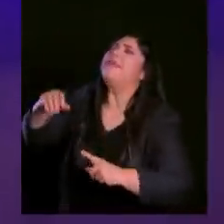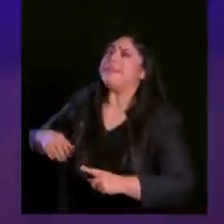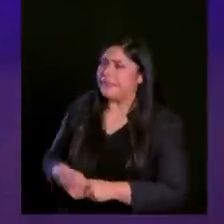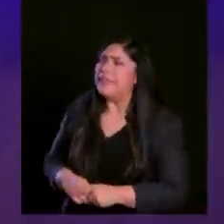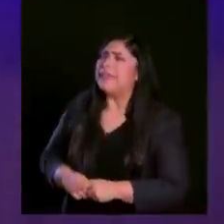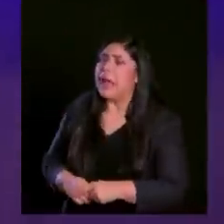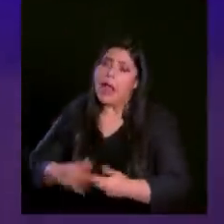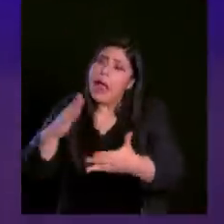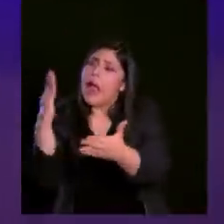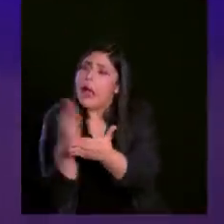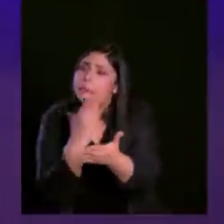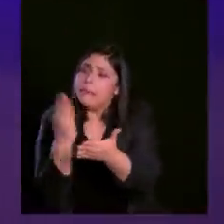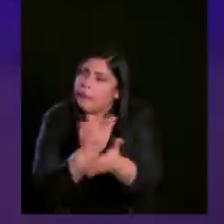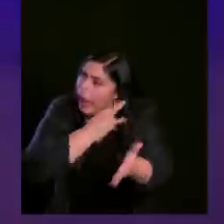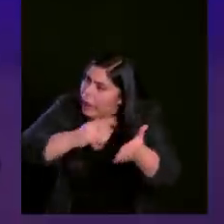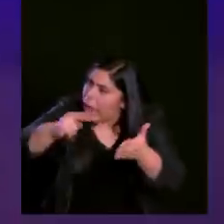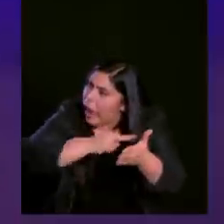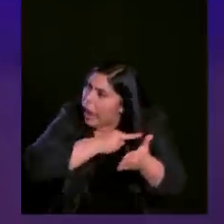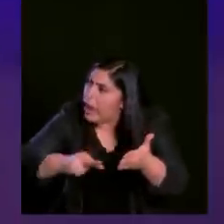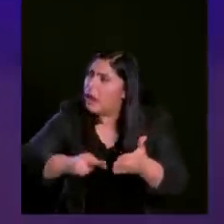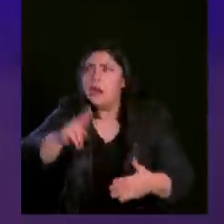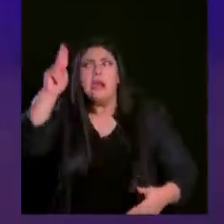verso donde dice no robarás